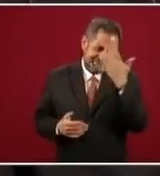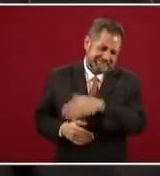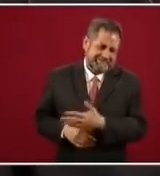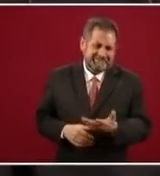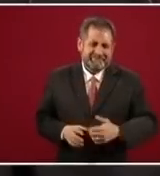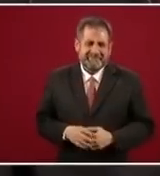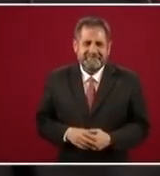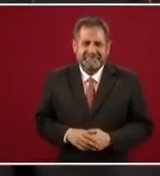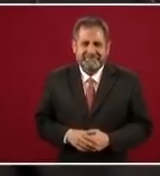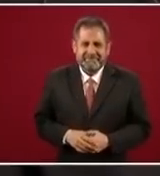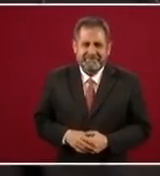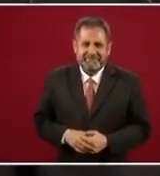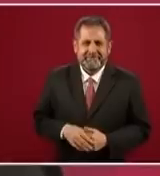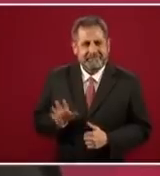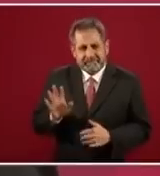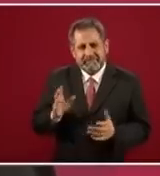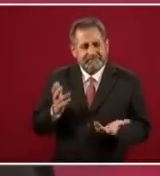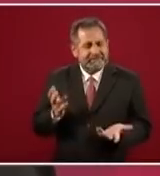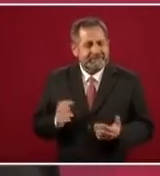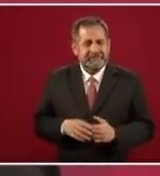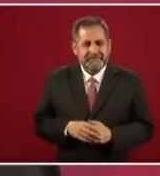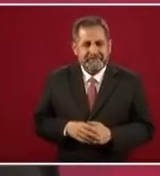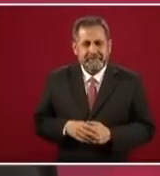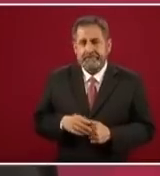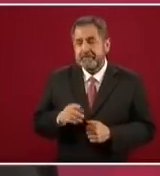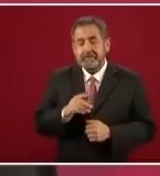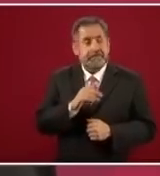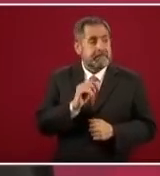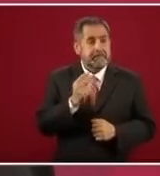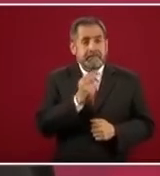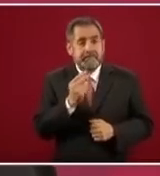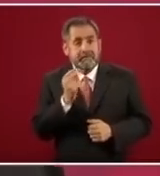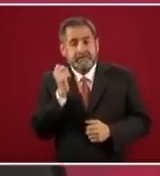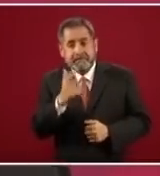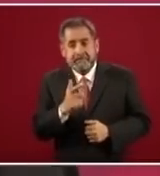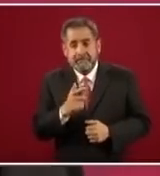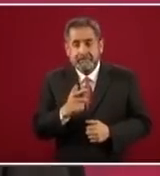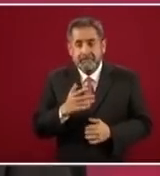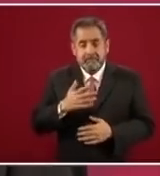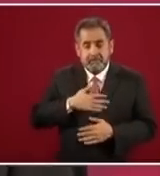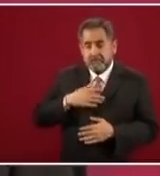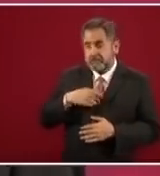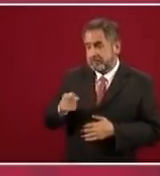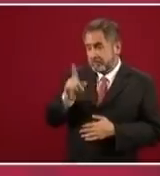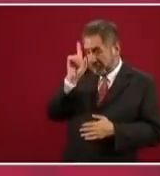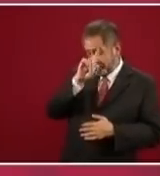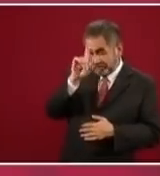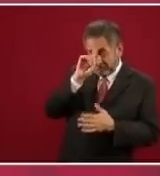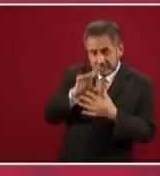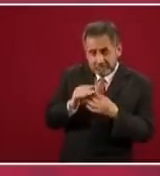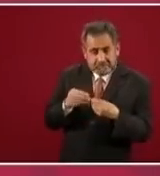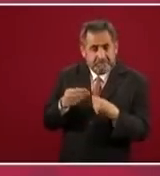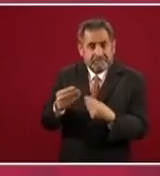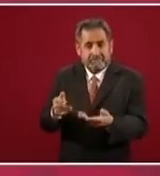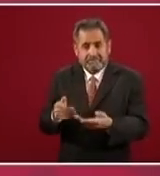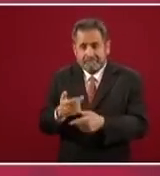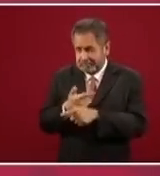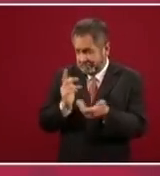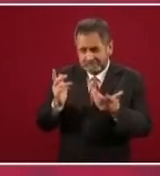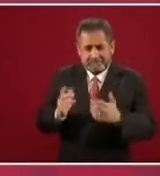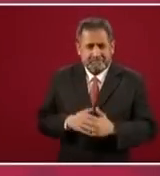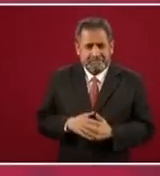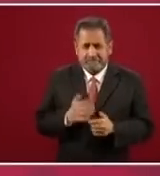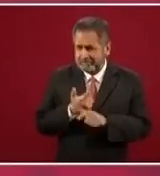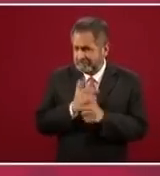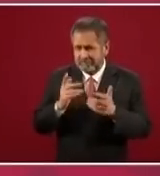Entonces, bueno, pero si hiciera falta, yo mi recomendación es que